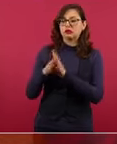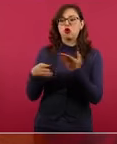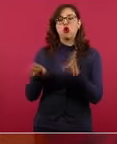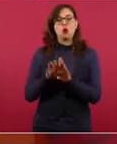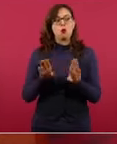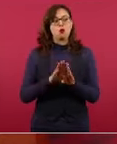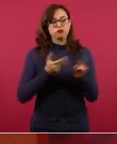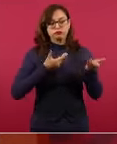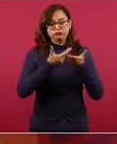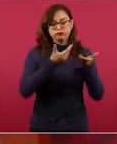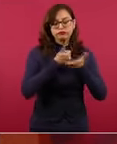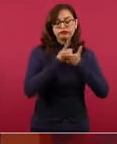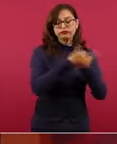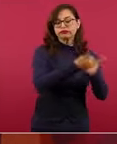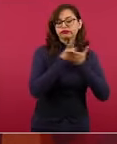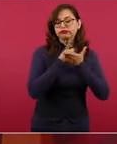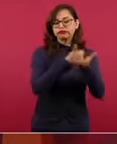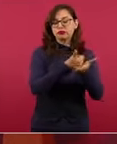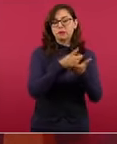mutuamente